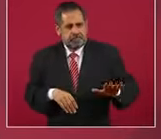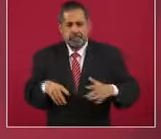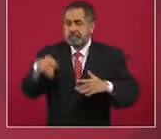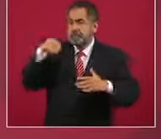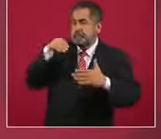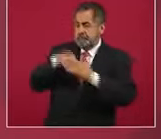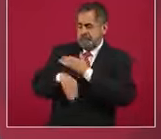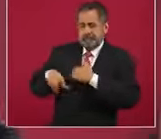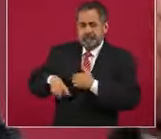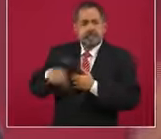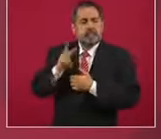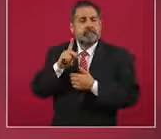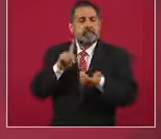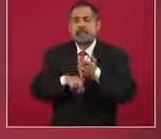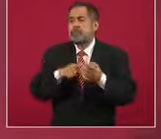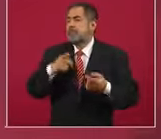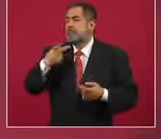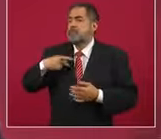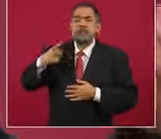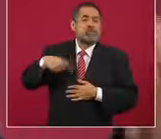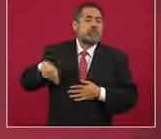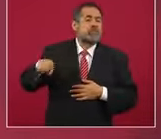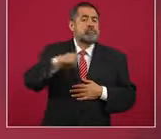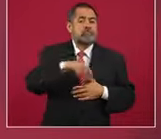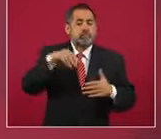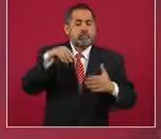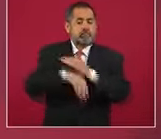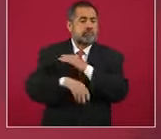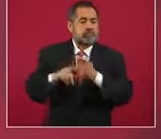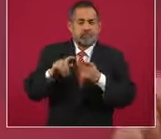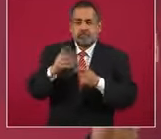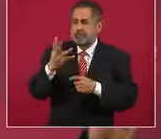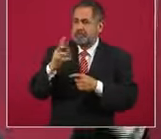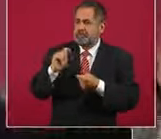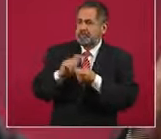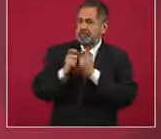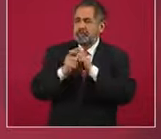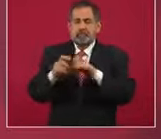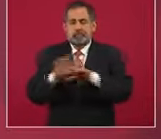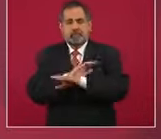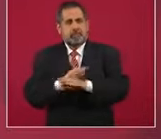fracaso del gobierno, sería el fracaso de la transformación. Imagínense